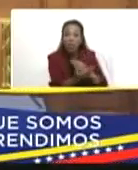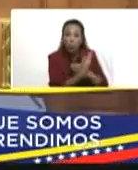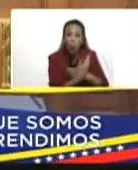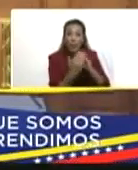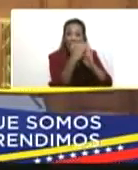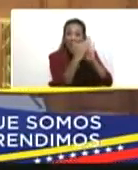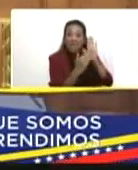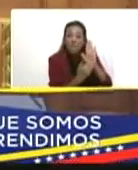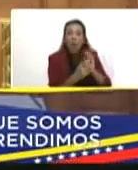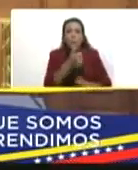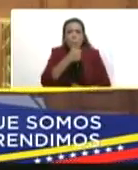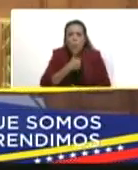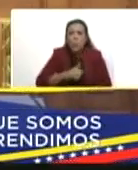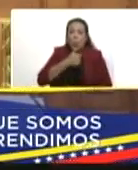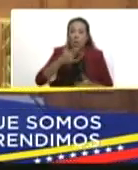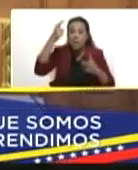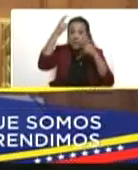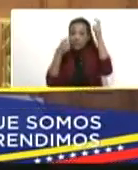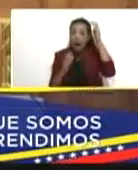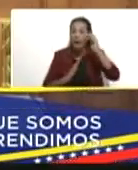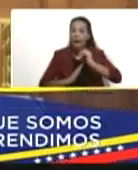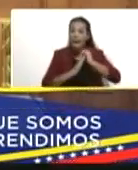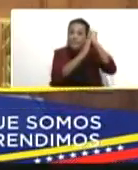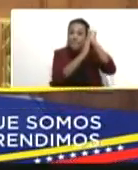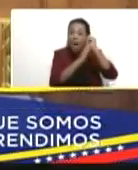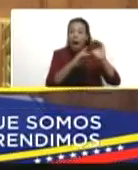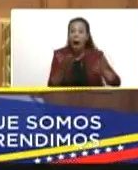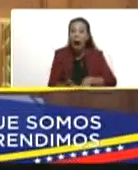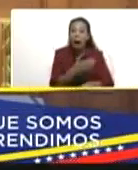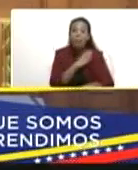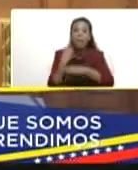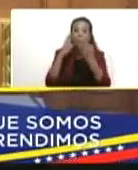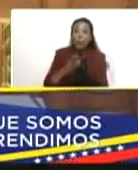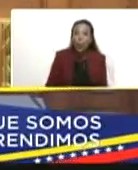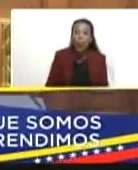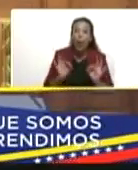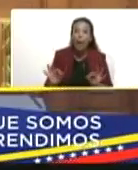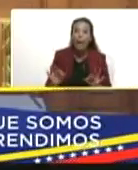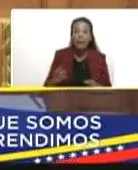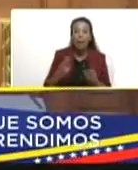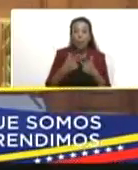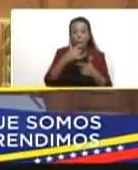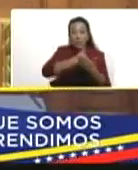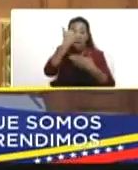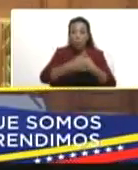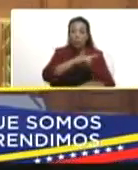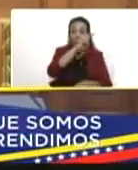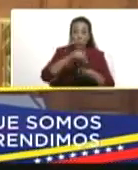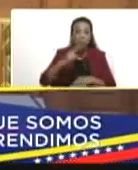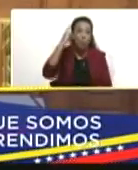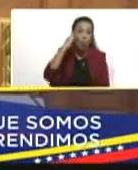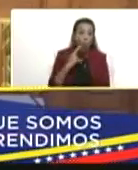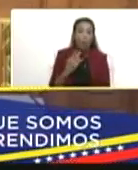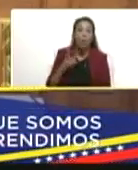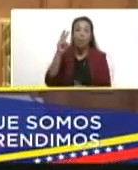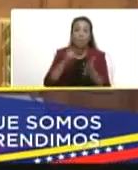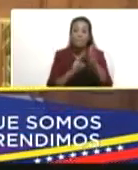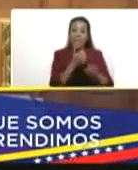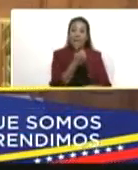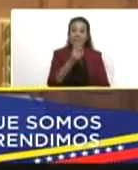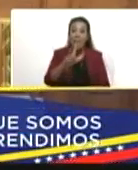niveles que dejó el comandante Chávez el proyecto nacional Simón Bolívar cuando partió en el